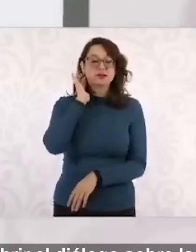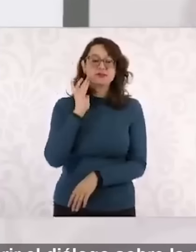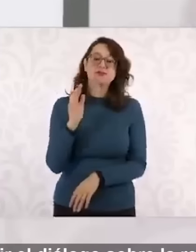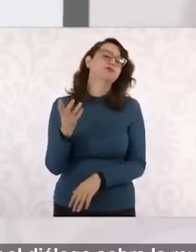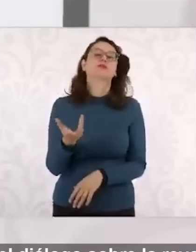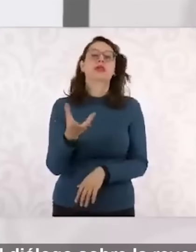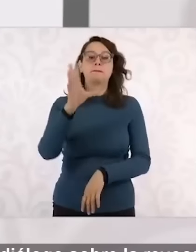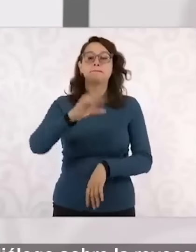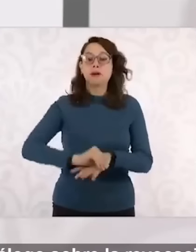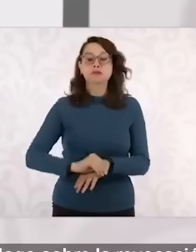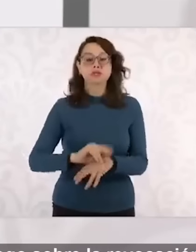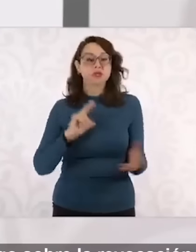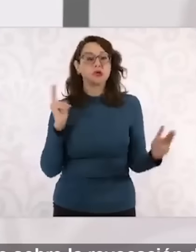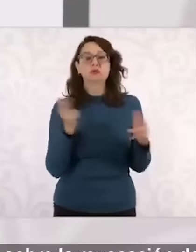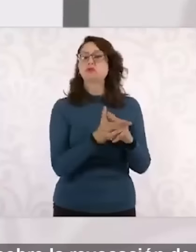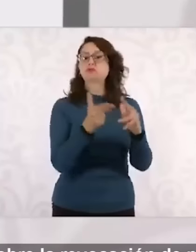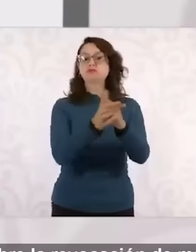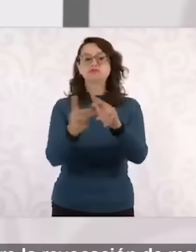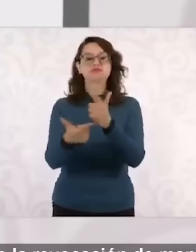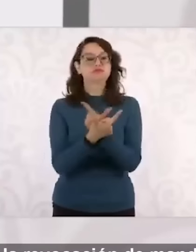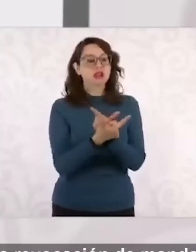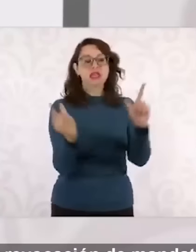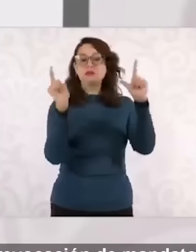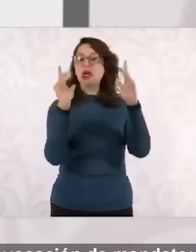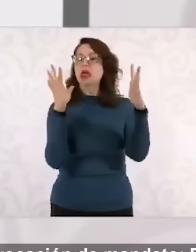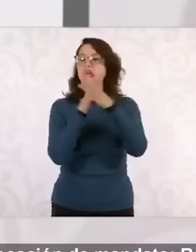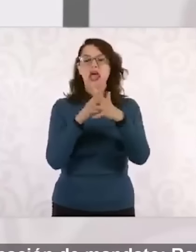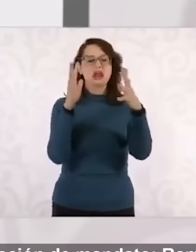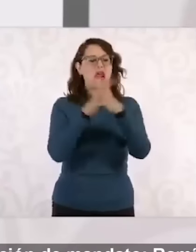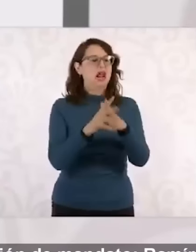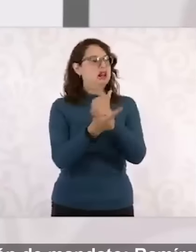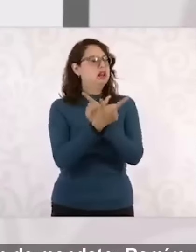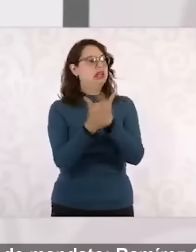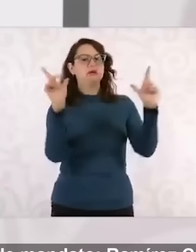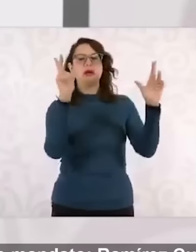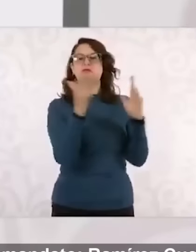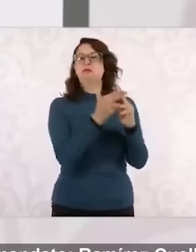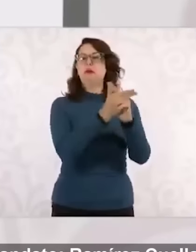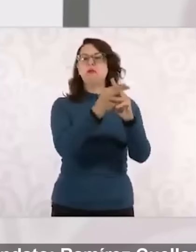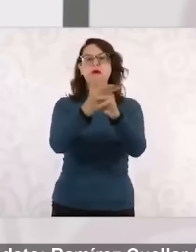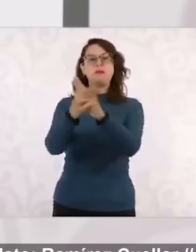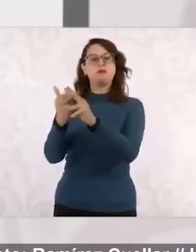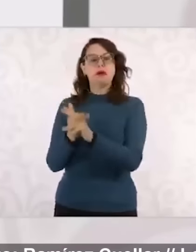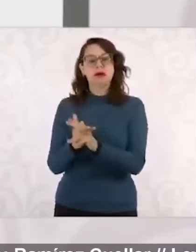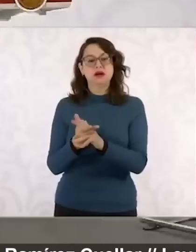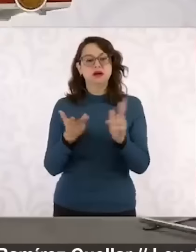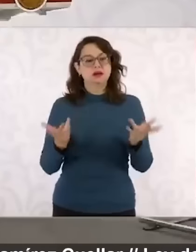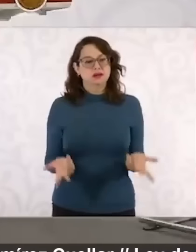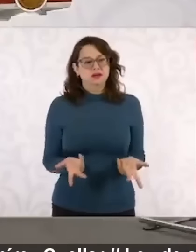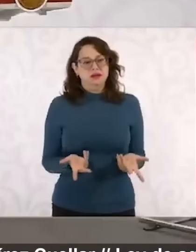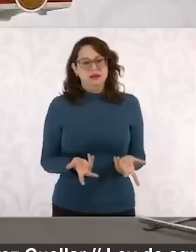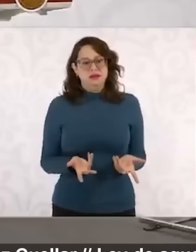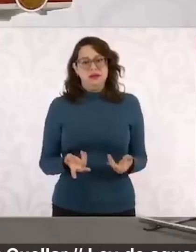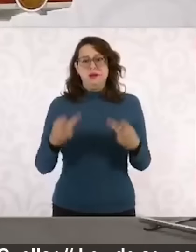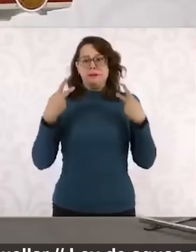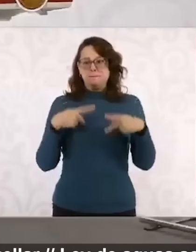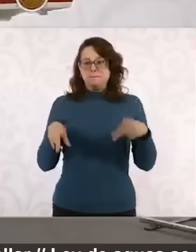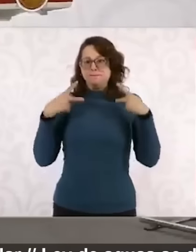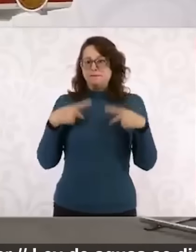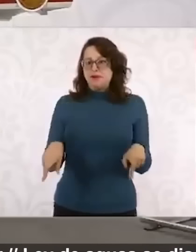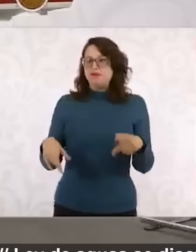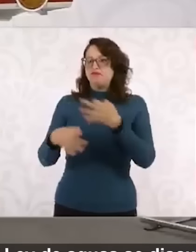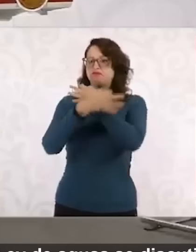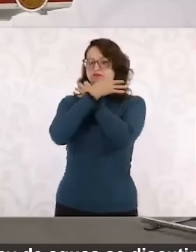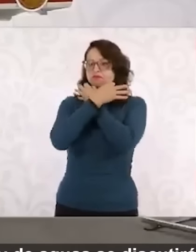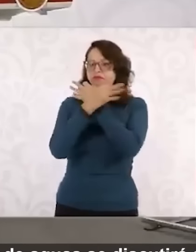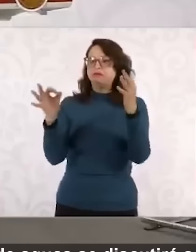incluso con el permiso para matar, porque eso es la guerra, permiso para matar. Una persona que declara la guerra contra el